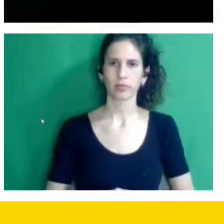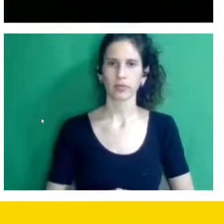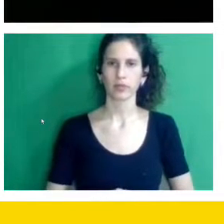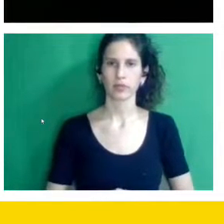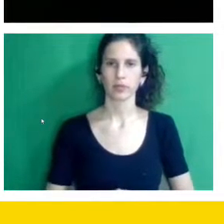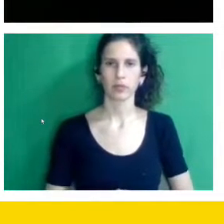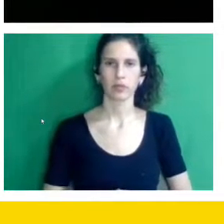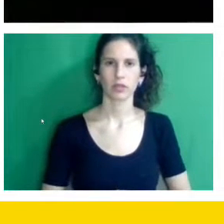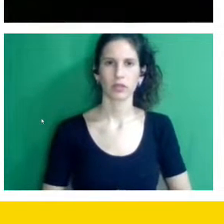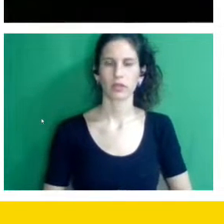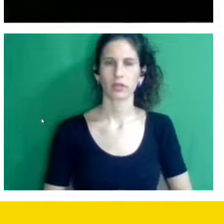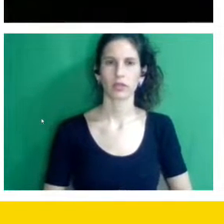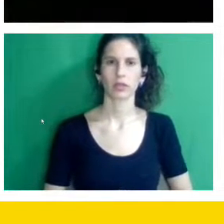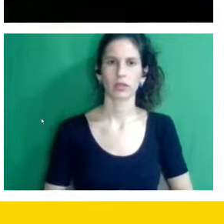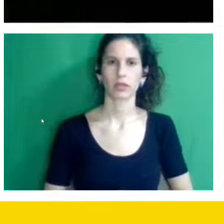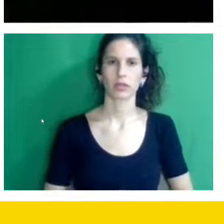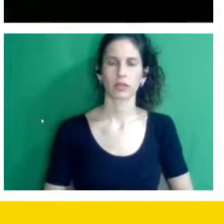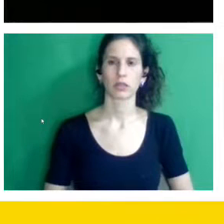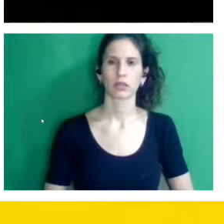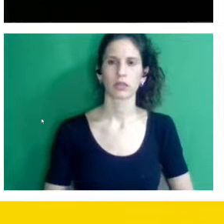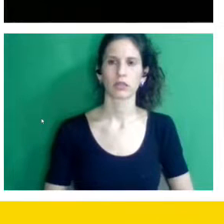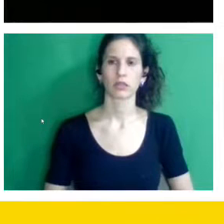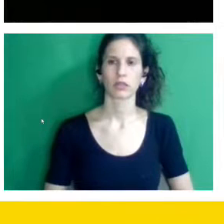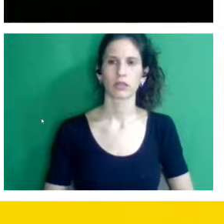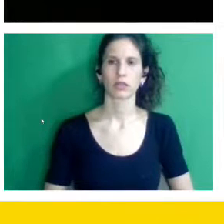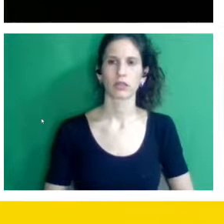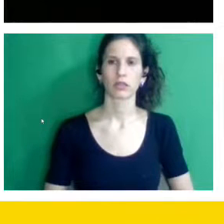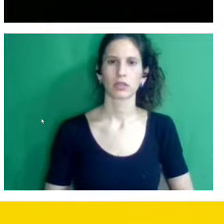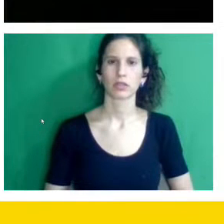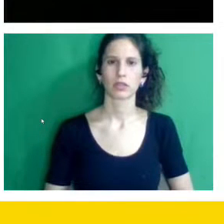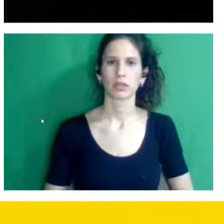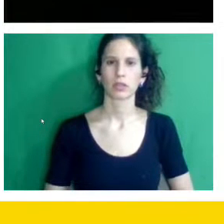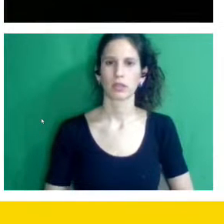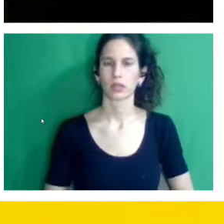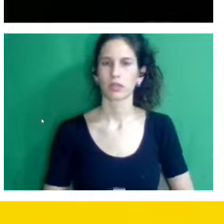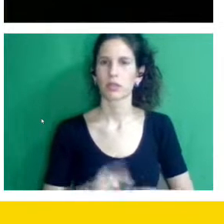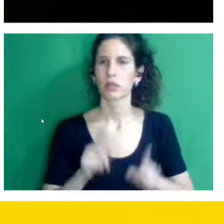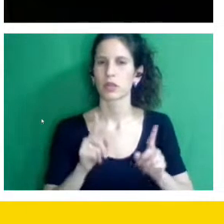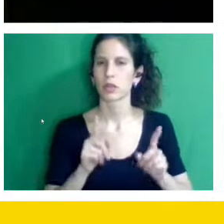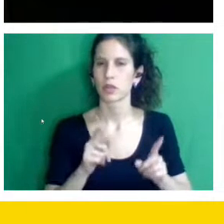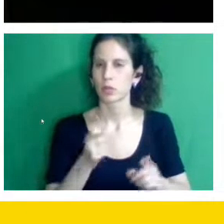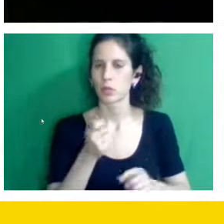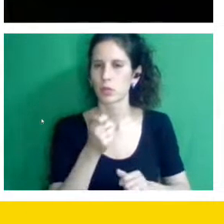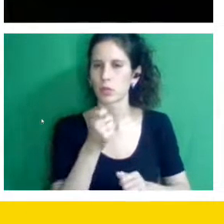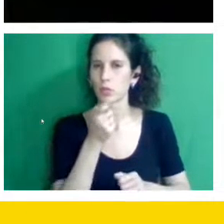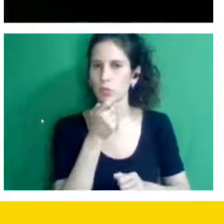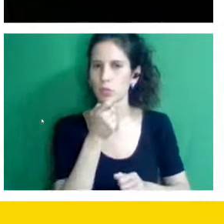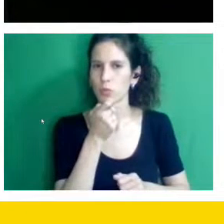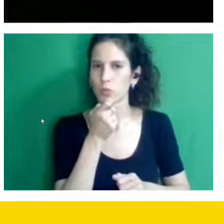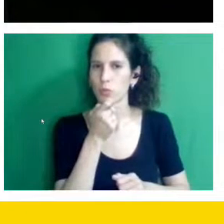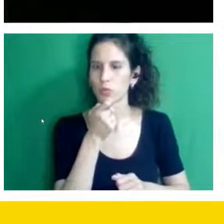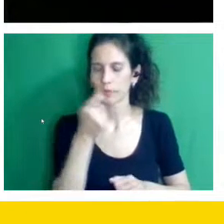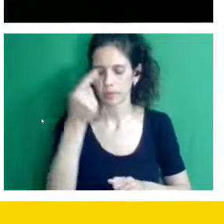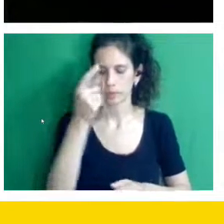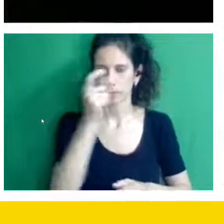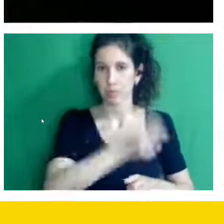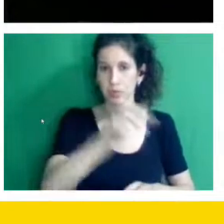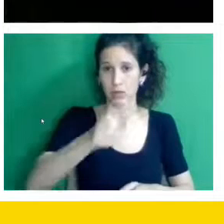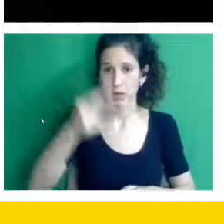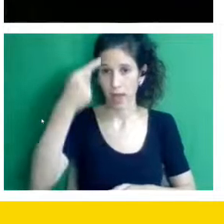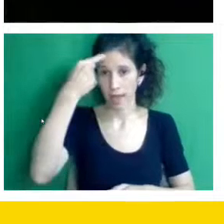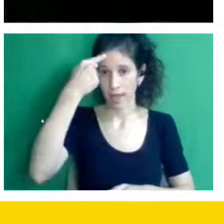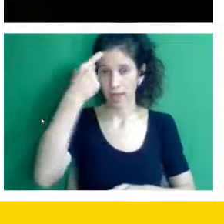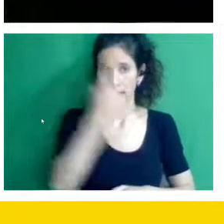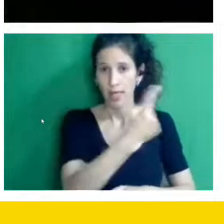amenaza, y que al mismo tiempo voy a tener que mirarme el ombligo y ver qué medios tengo para enfrentar